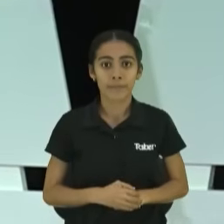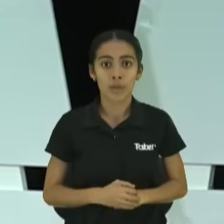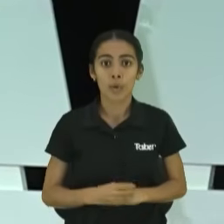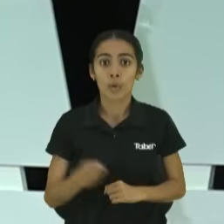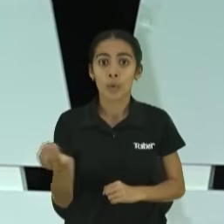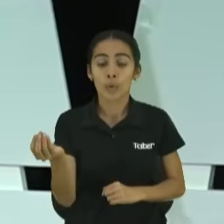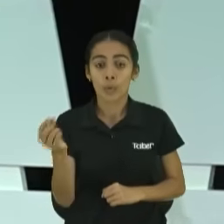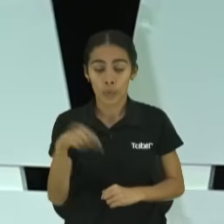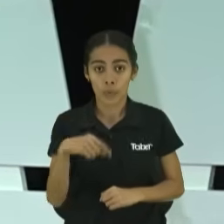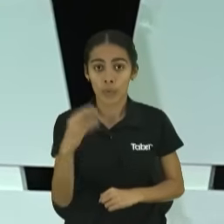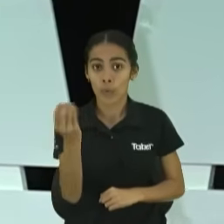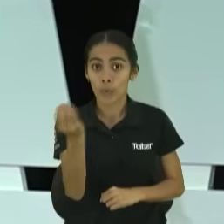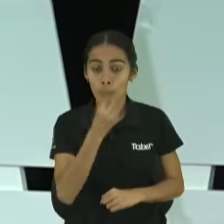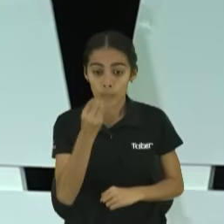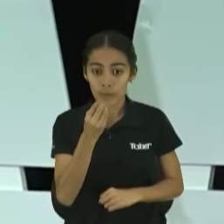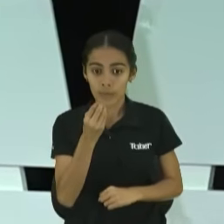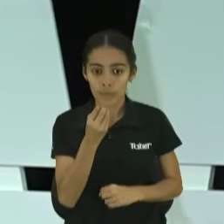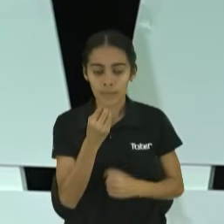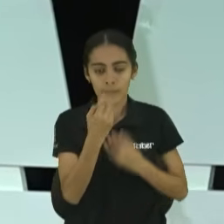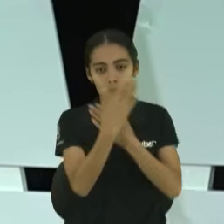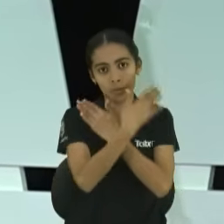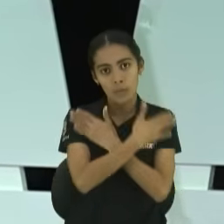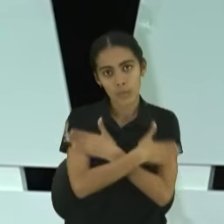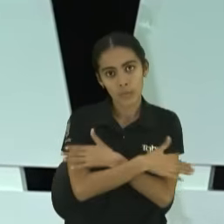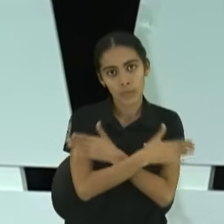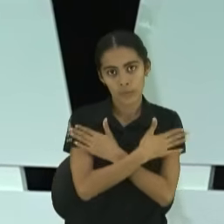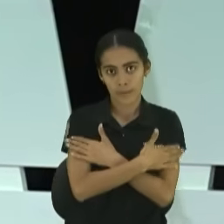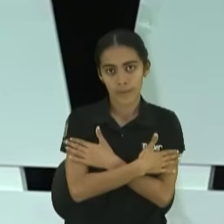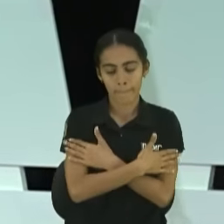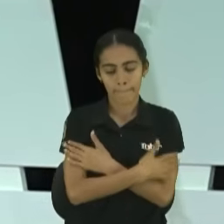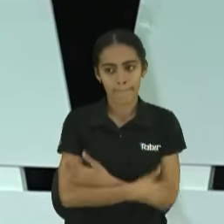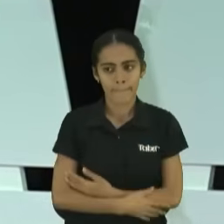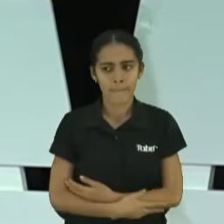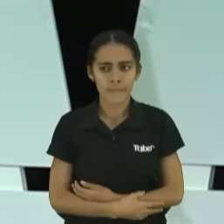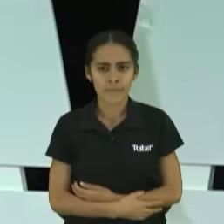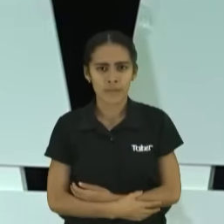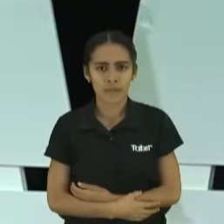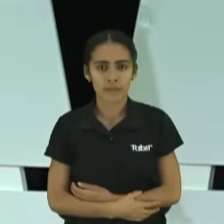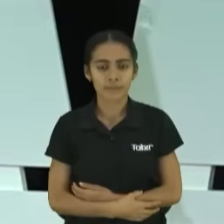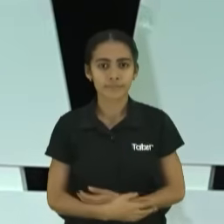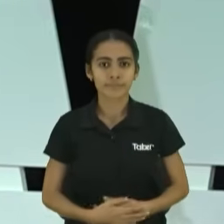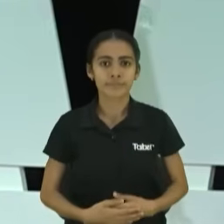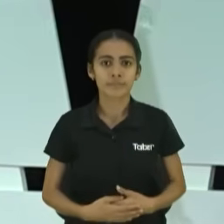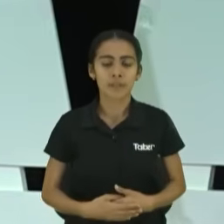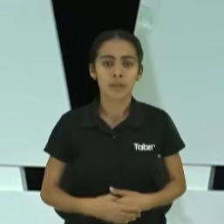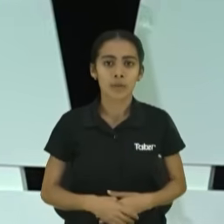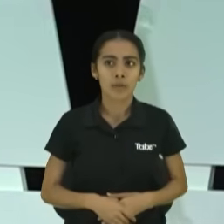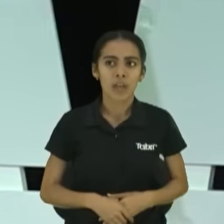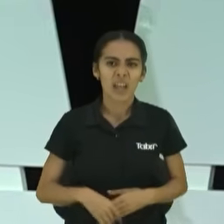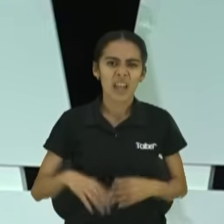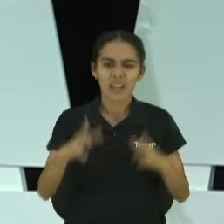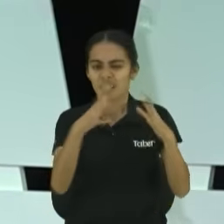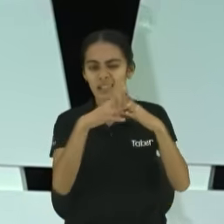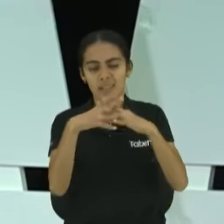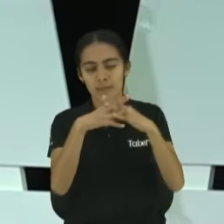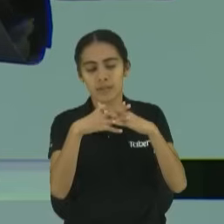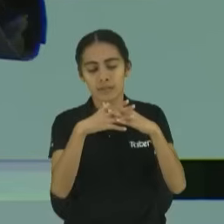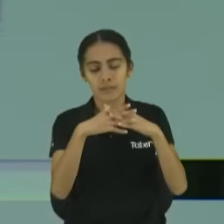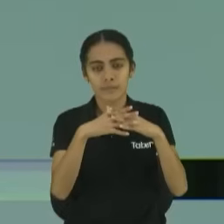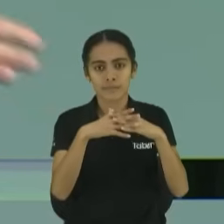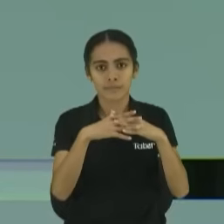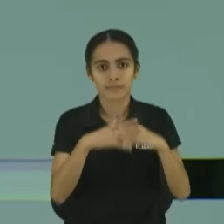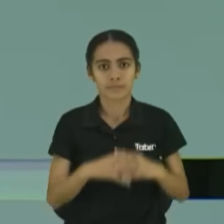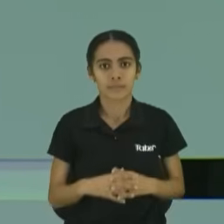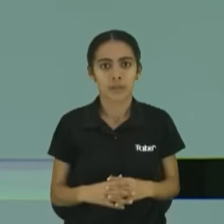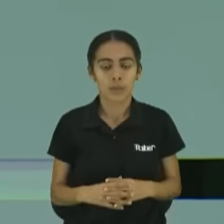tener consuelo, voy a usar esa palabra. Entonces digamos, ¿cuál es la escena típica de Hollywood cuando han quebrado